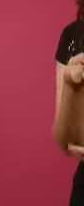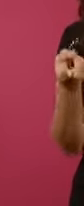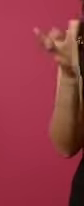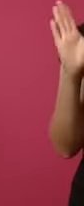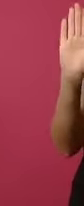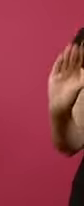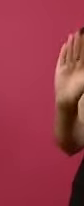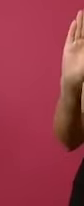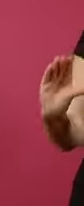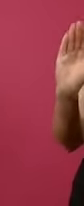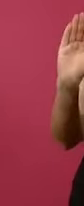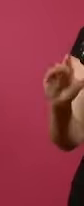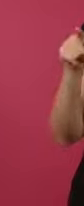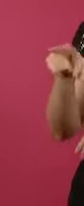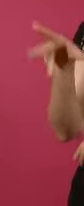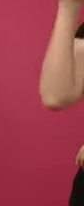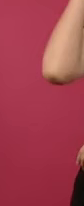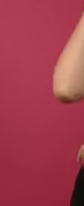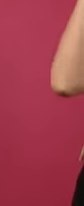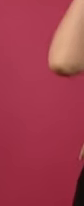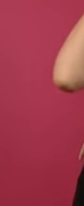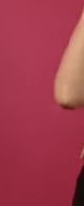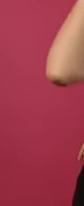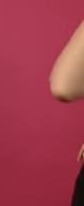pues es muy complicado,